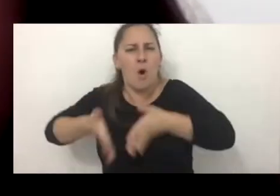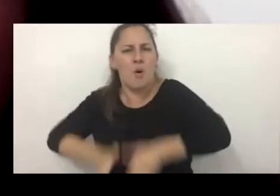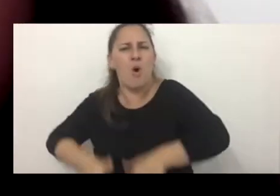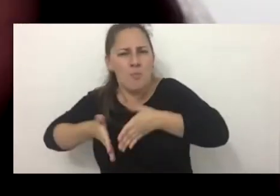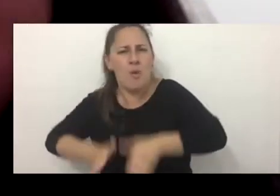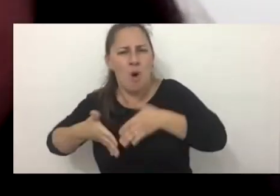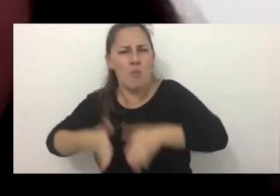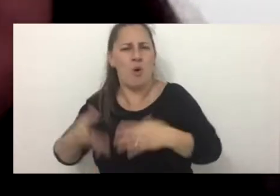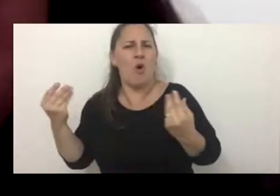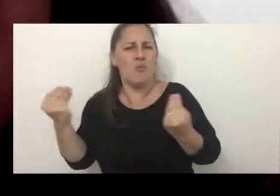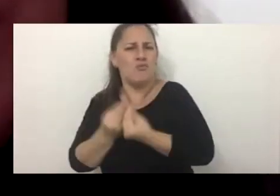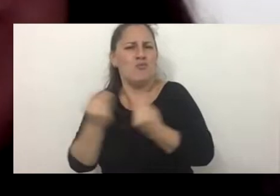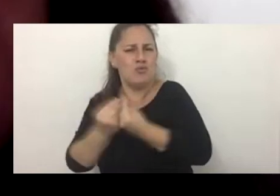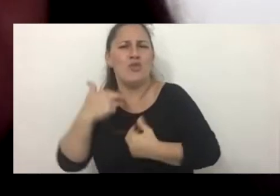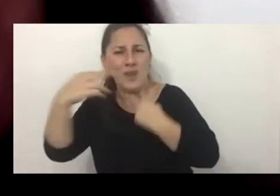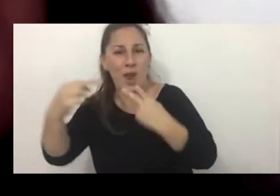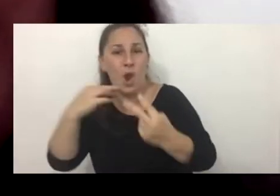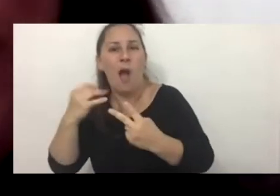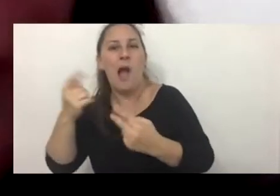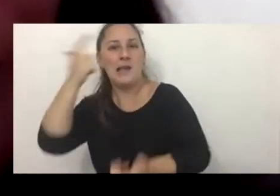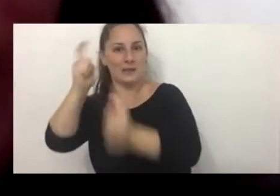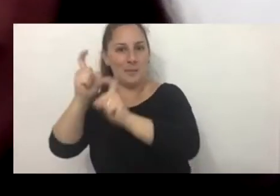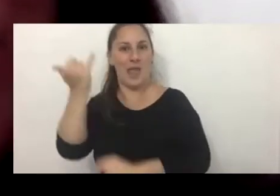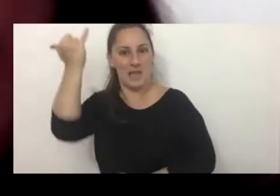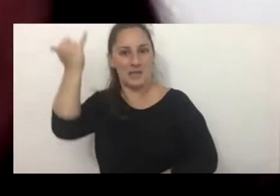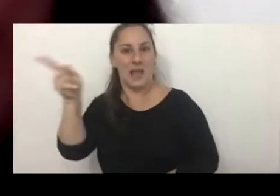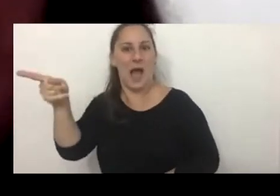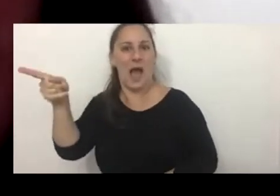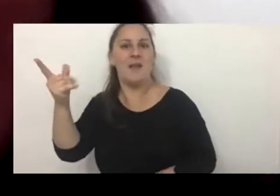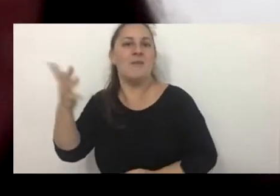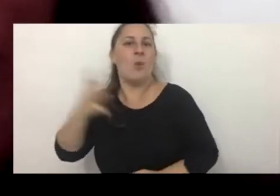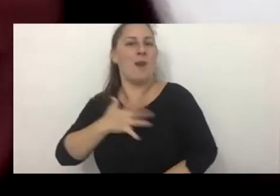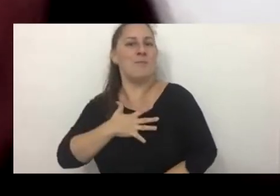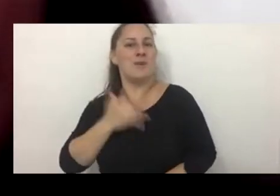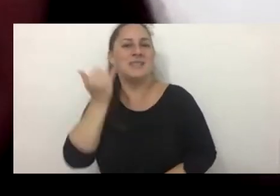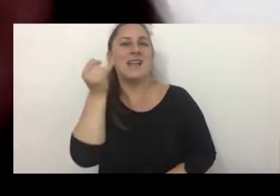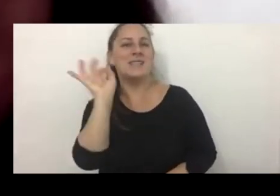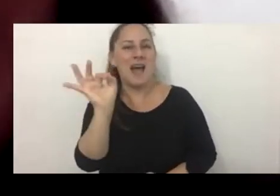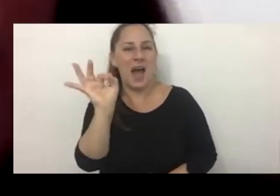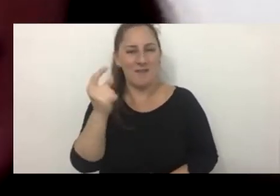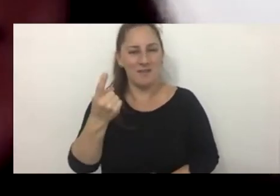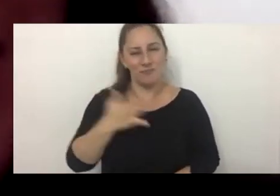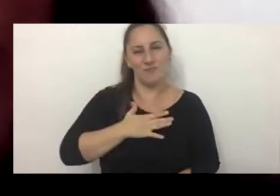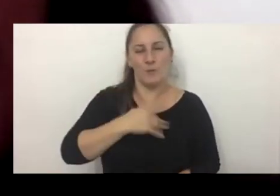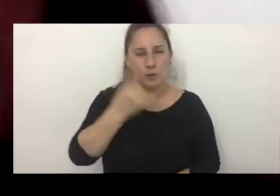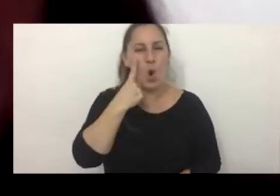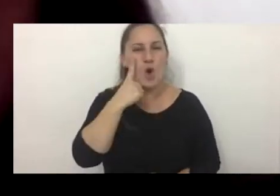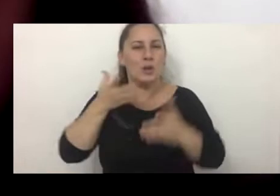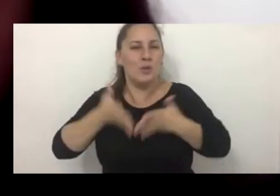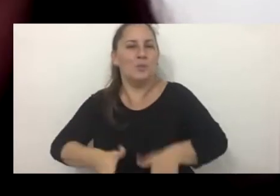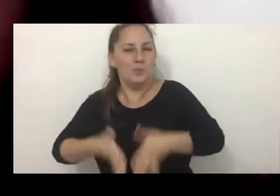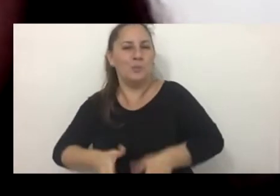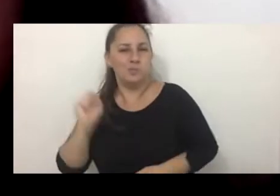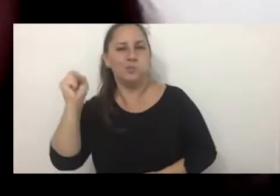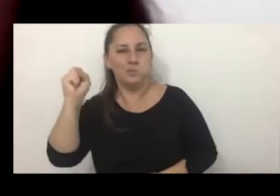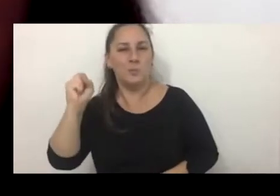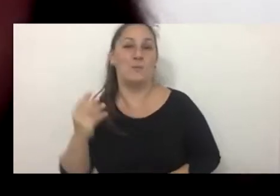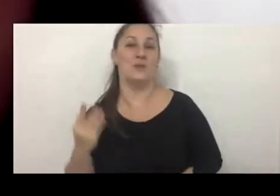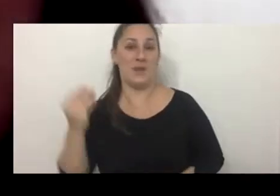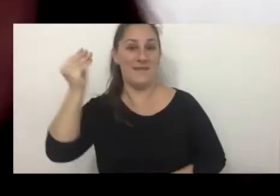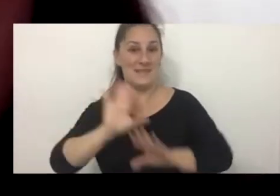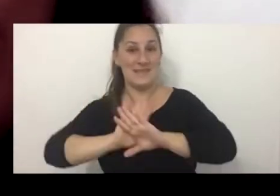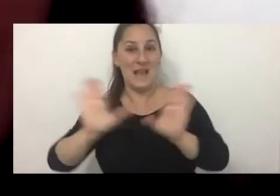la hora del nacimiento en sí, en general en cada comunidad existía una figura que devenía en partera,